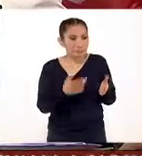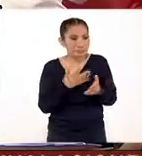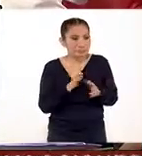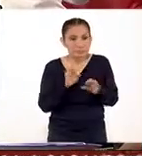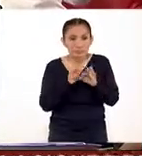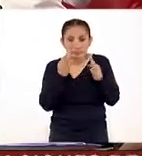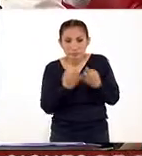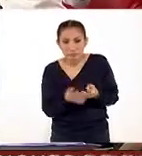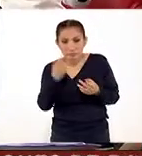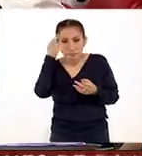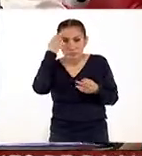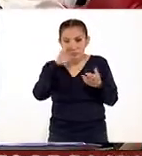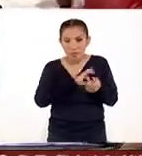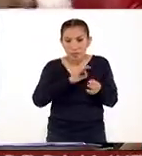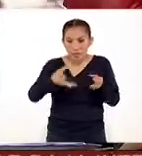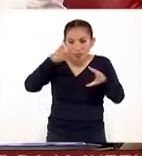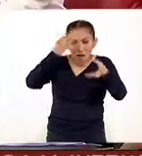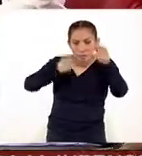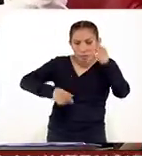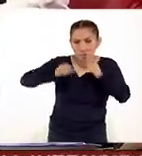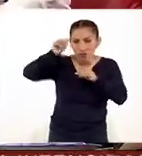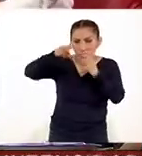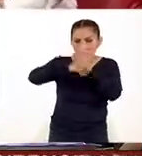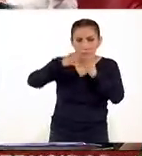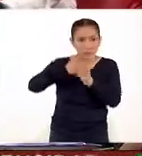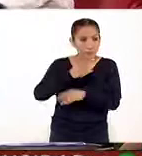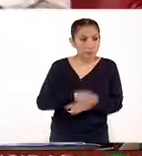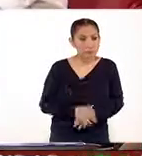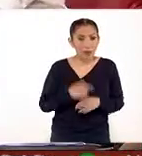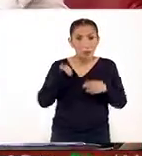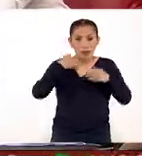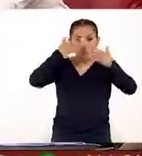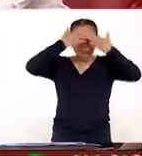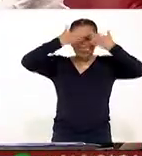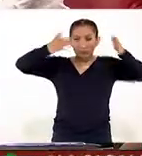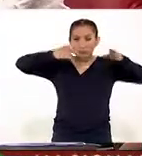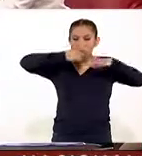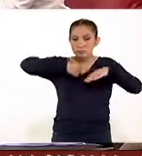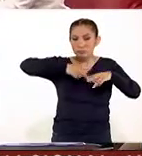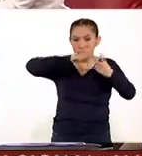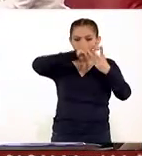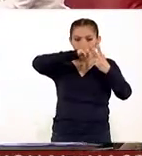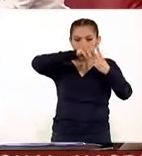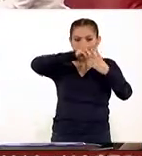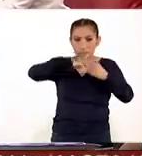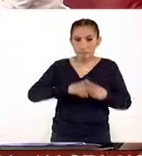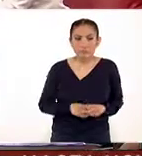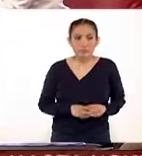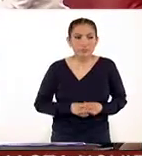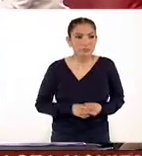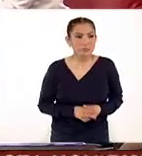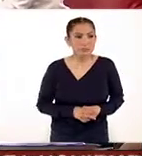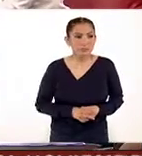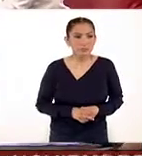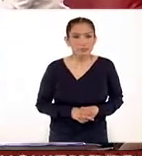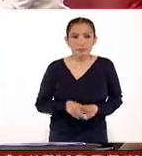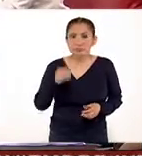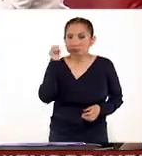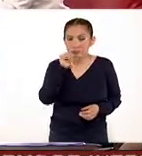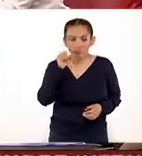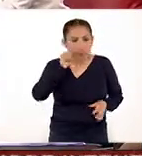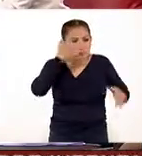la manera en que el ser humano puede aprender otras cosas. Abre el panorama y nos dice 2 cosas fundamentales. Estamos